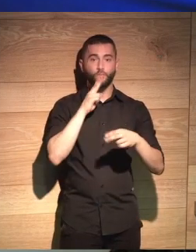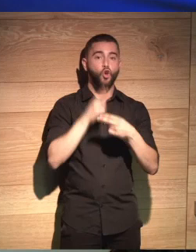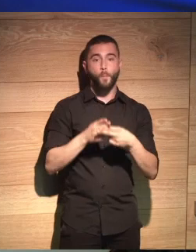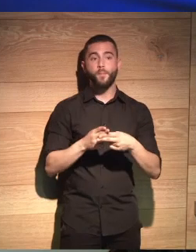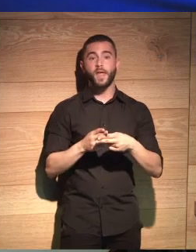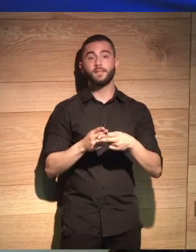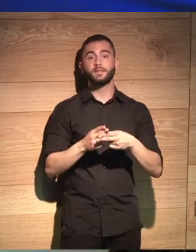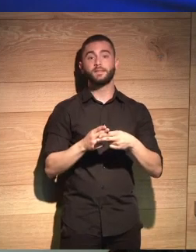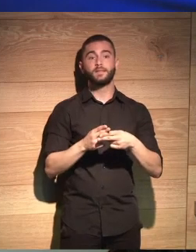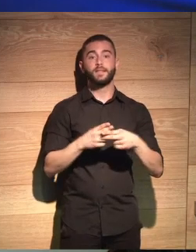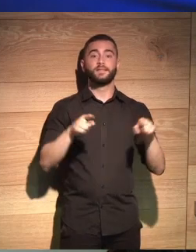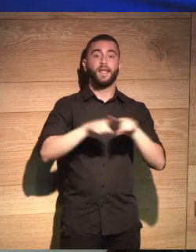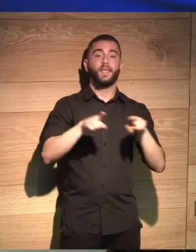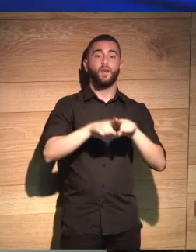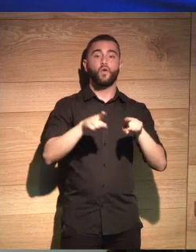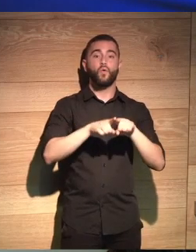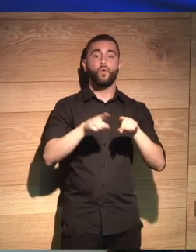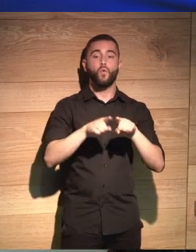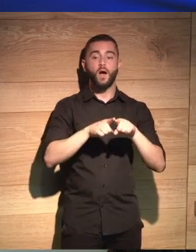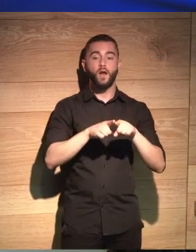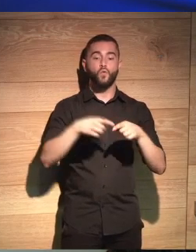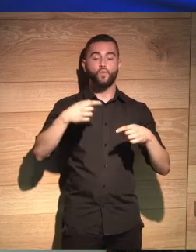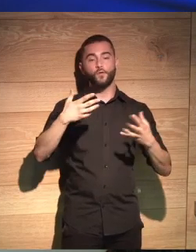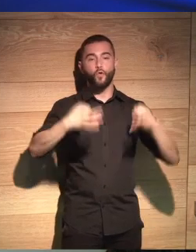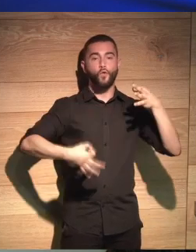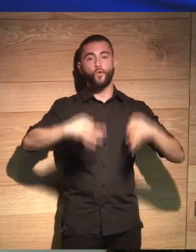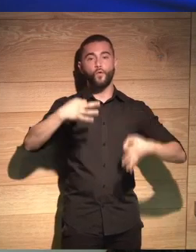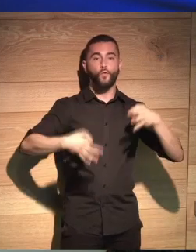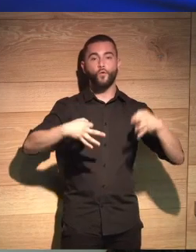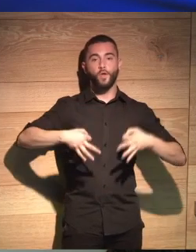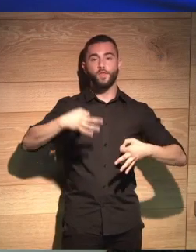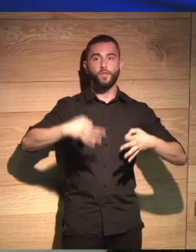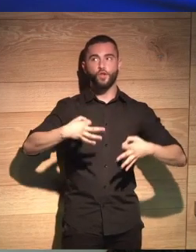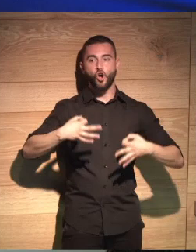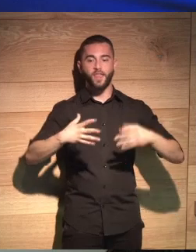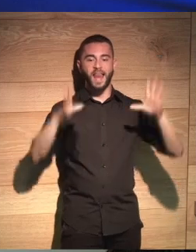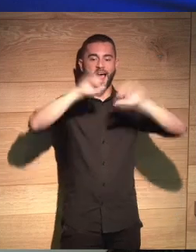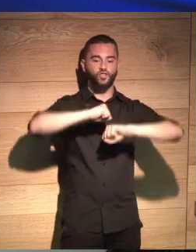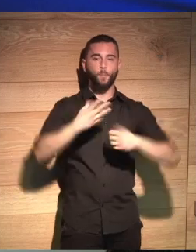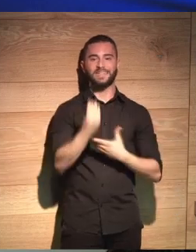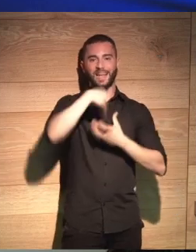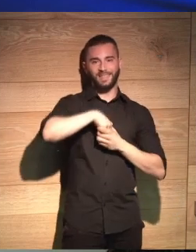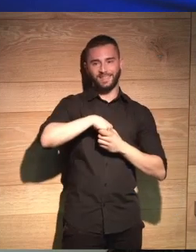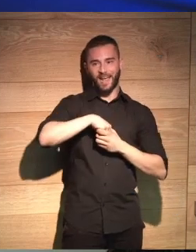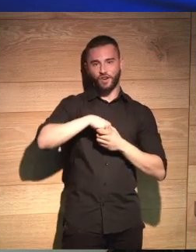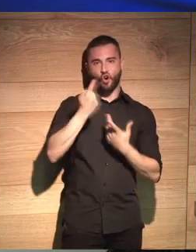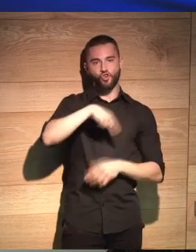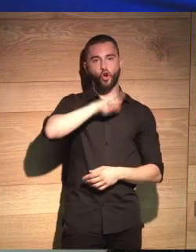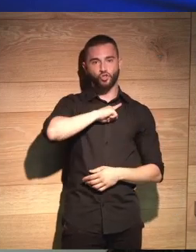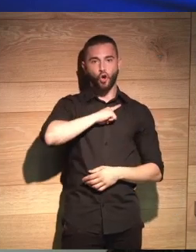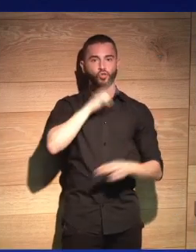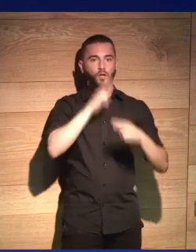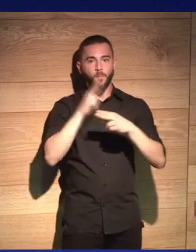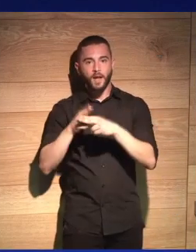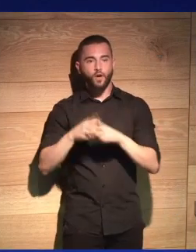un pleito que tenemos con las sombras, ¿no? Pero es un poco eso mismo, ¿no? O sea, cómo nombramos lo